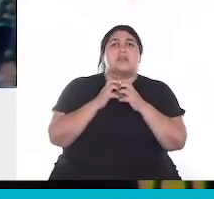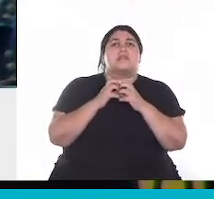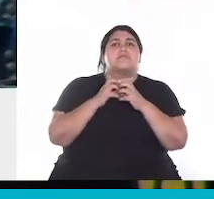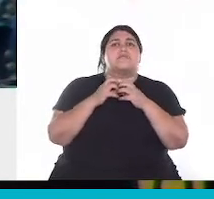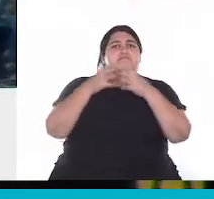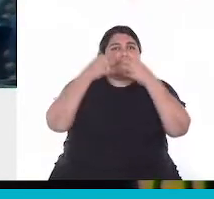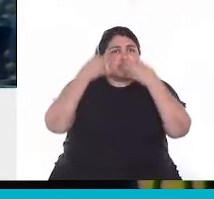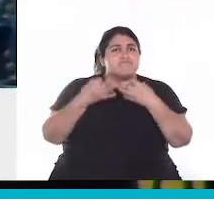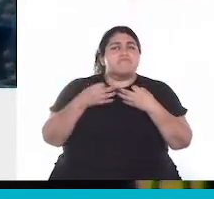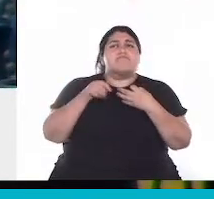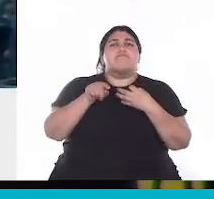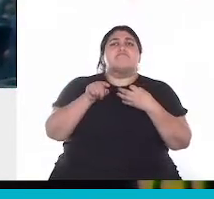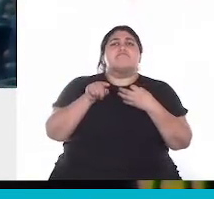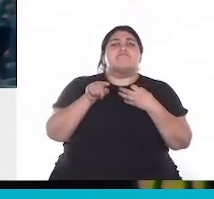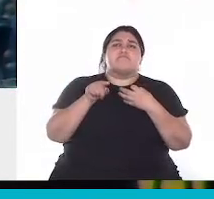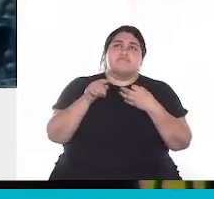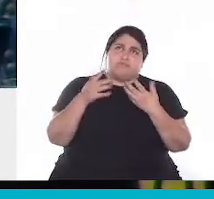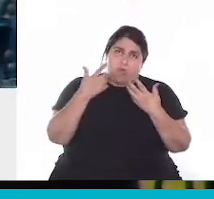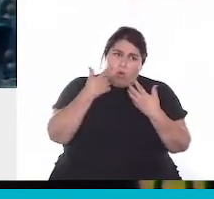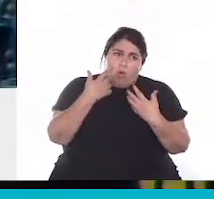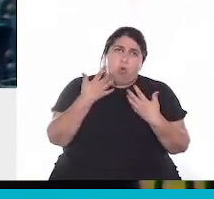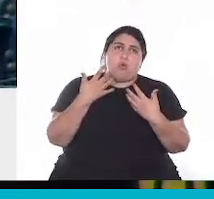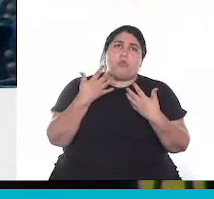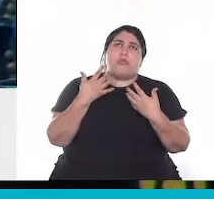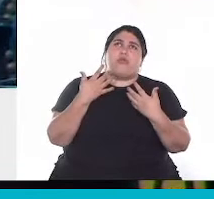resulta casi una obviedad,